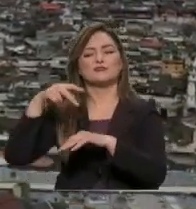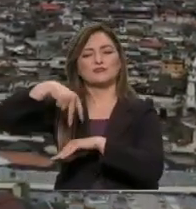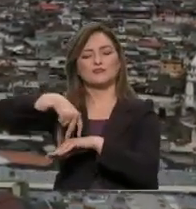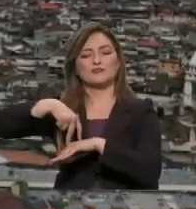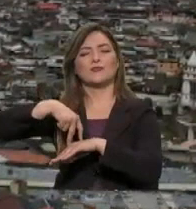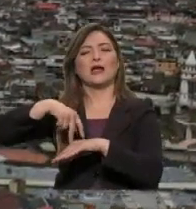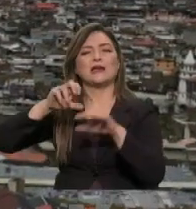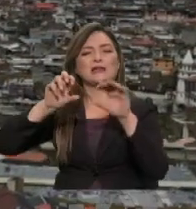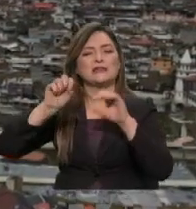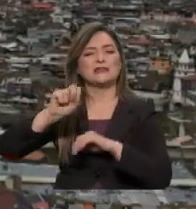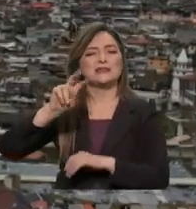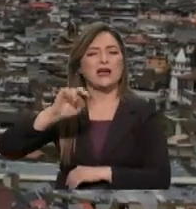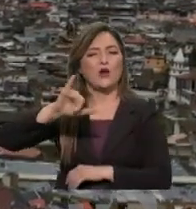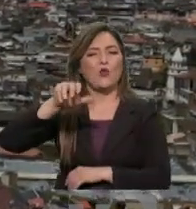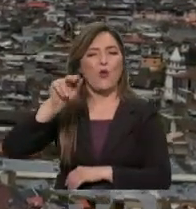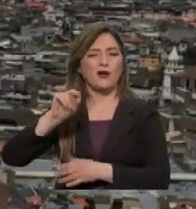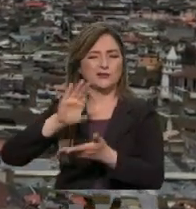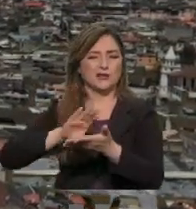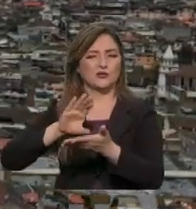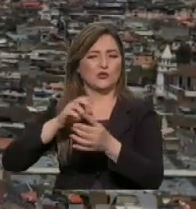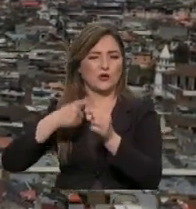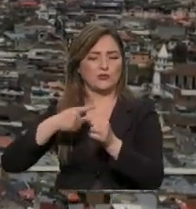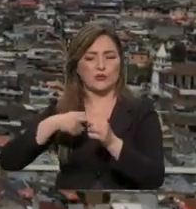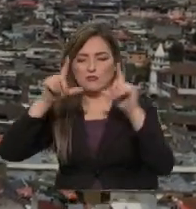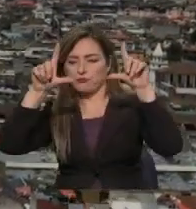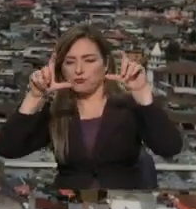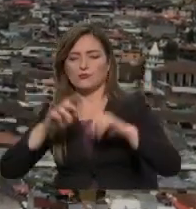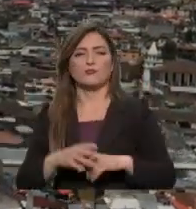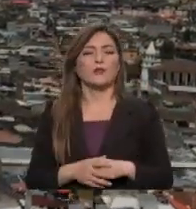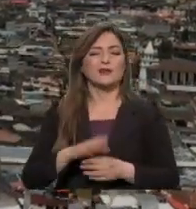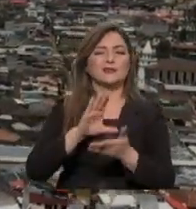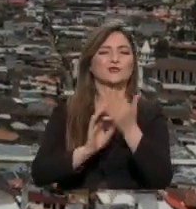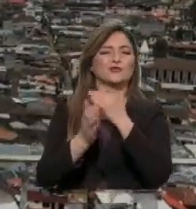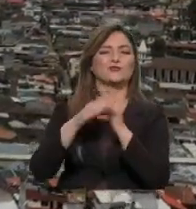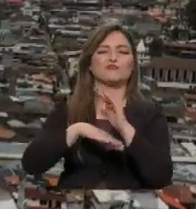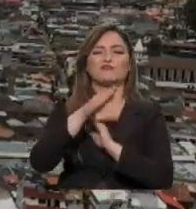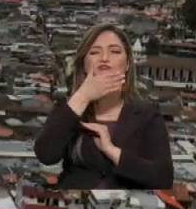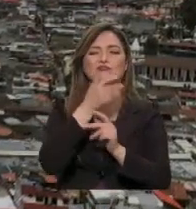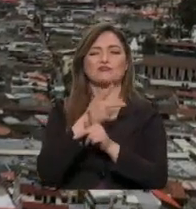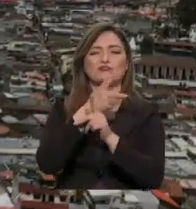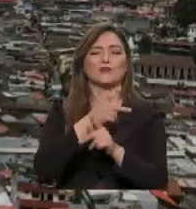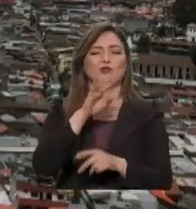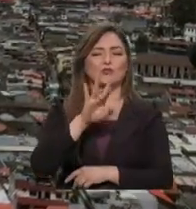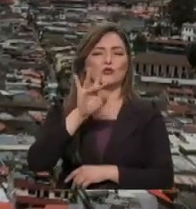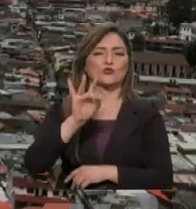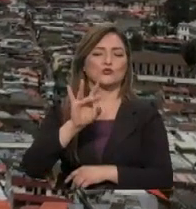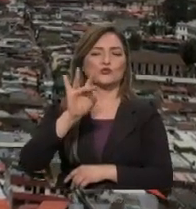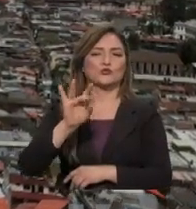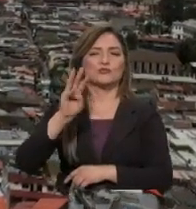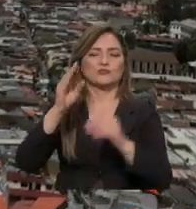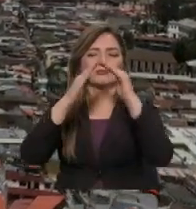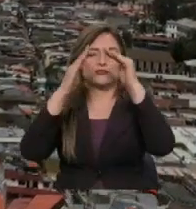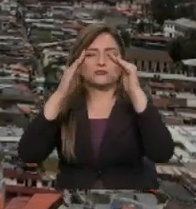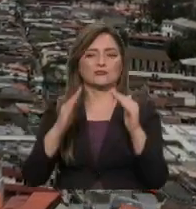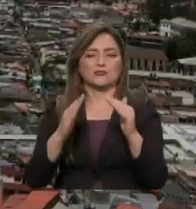San Juan en el centro de la capital. Es considerado el conjunto histórico mejor conservado. Tiene alrededor de 4.286 inmuebles